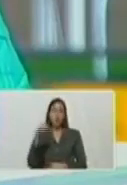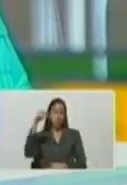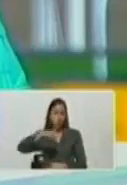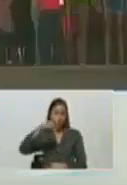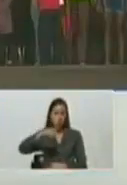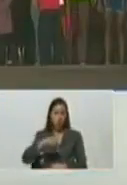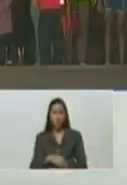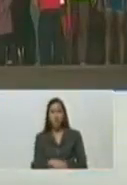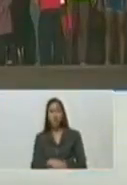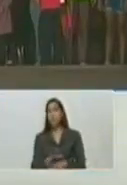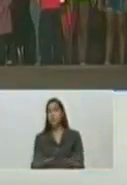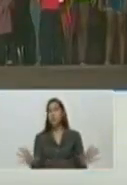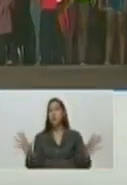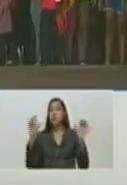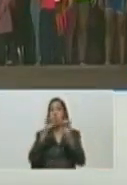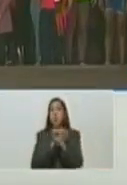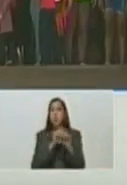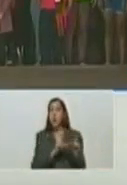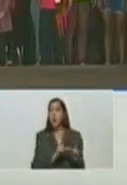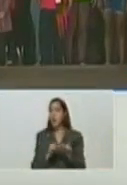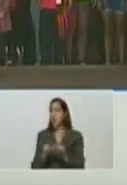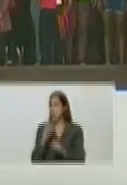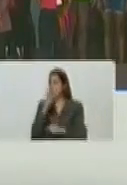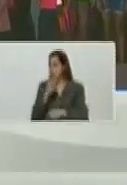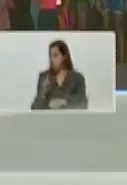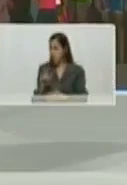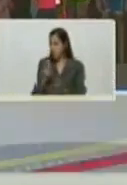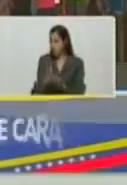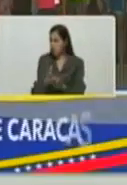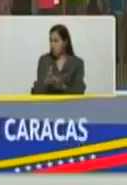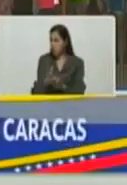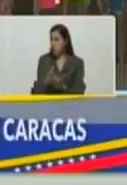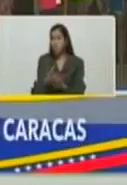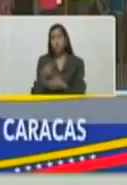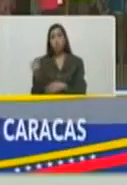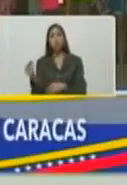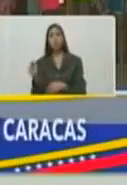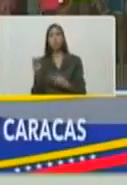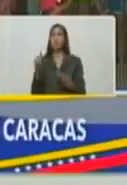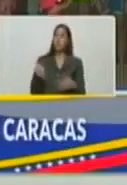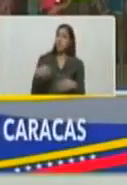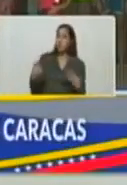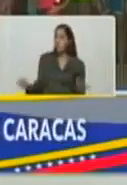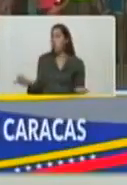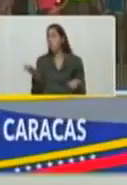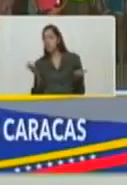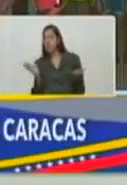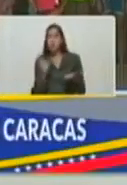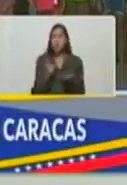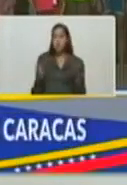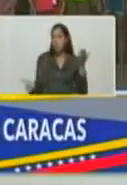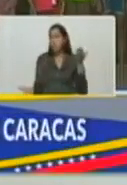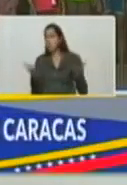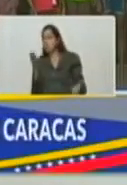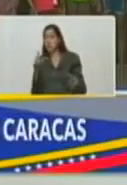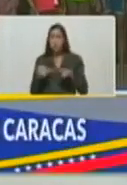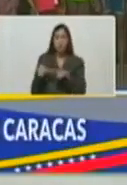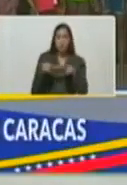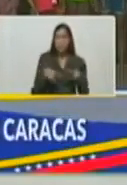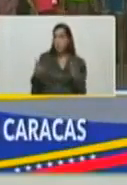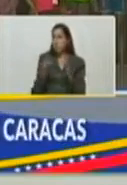ya en la noche, ¿estamos listos en Maracaibo? Bueno, me dicen que no, me dicen que sí en Caracas. Allá está, con un grupo